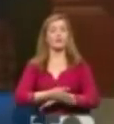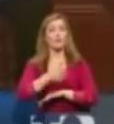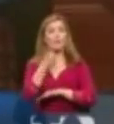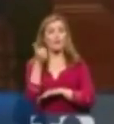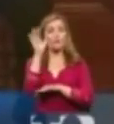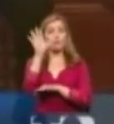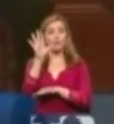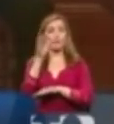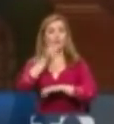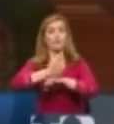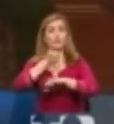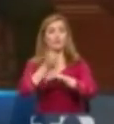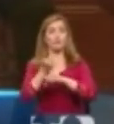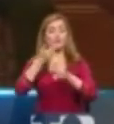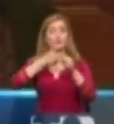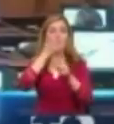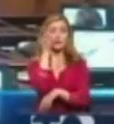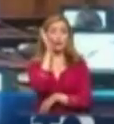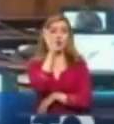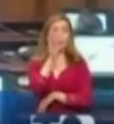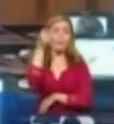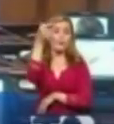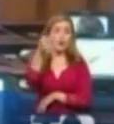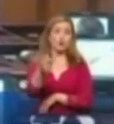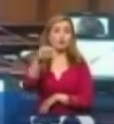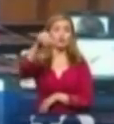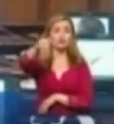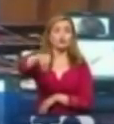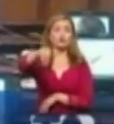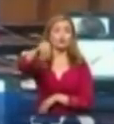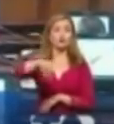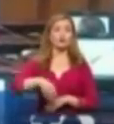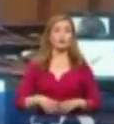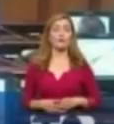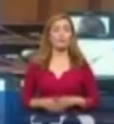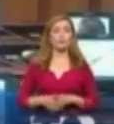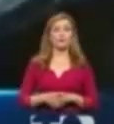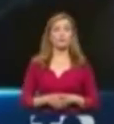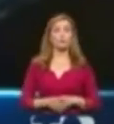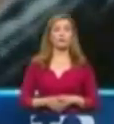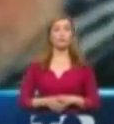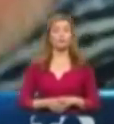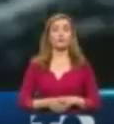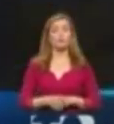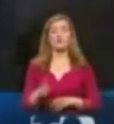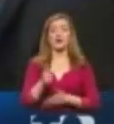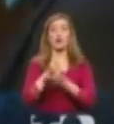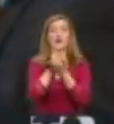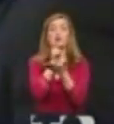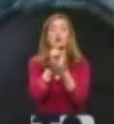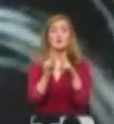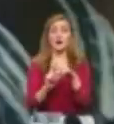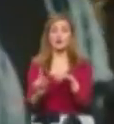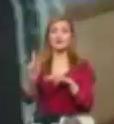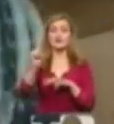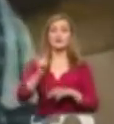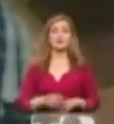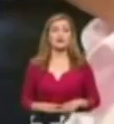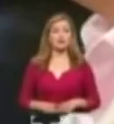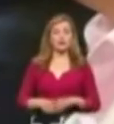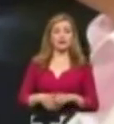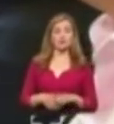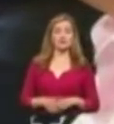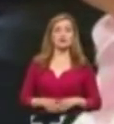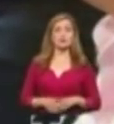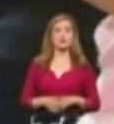otras 5 autoridades que deberán responder al pleno el próximo martes. ¿Qué o quiénes fallaron para que Alvarado sea un prófugo de la justicia?